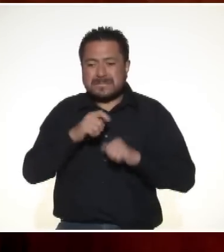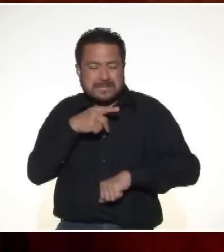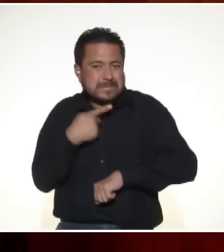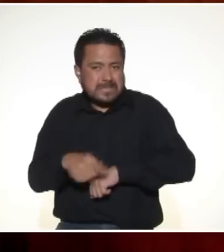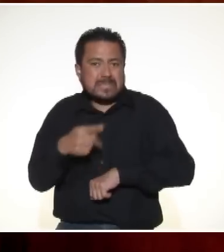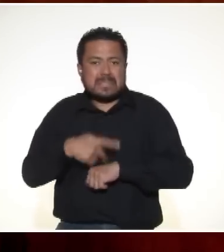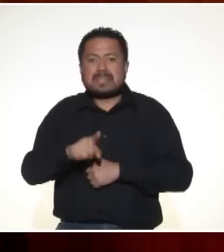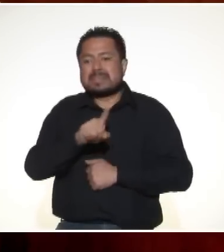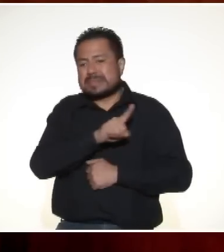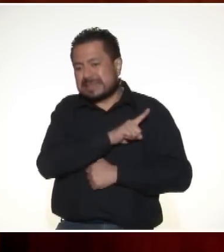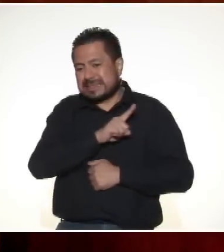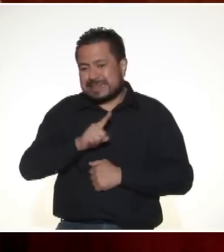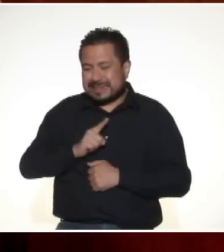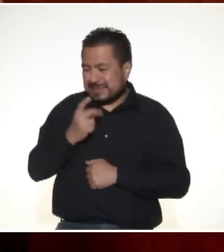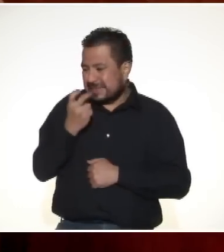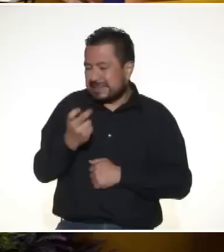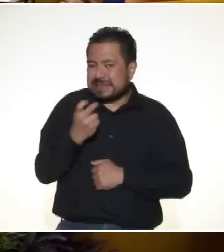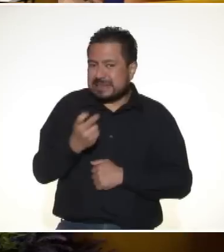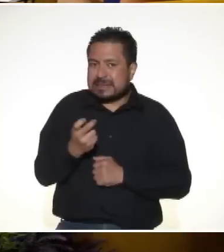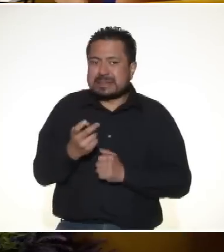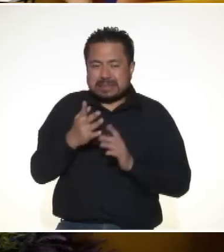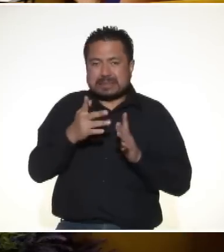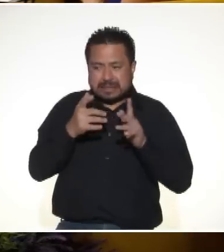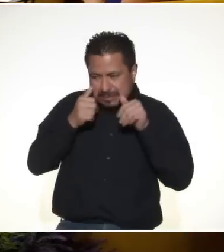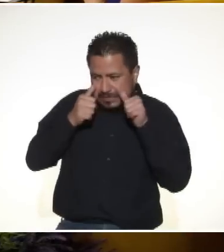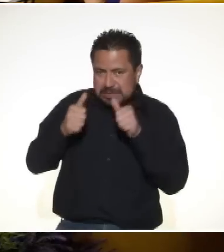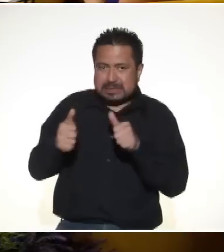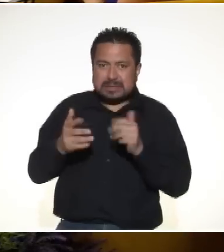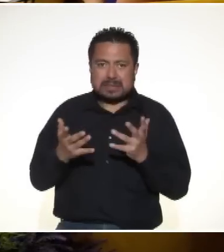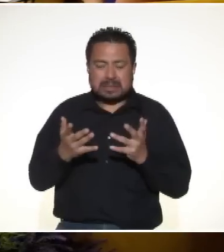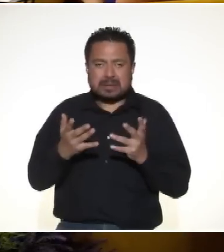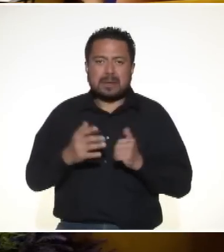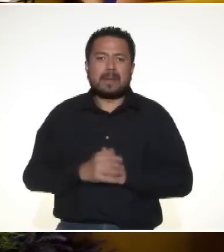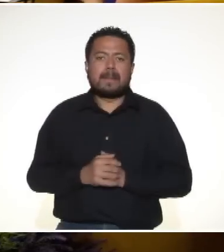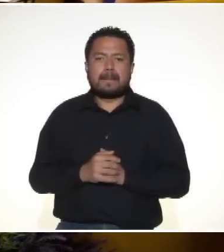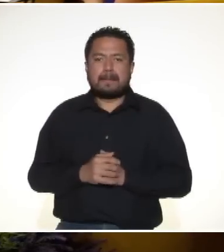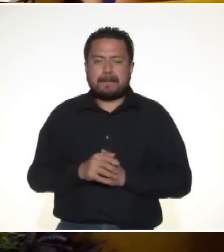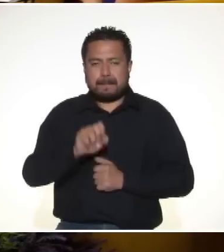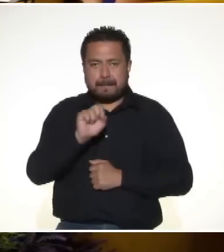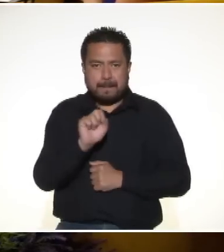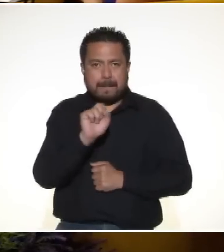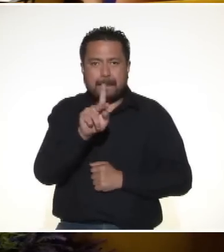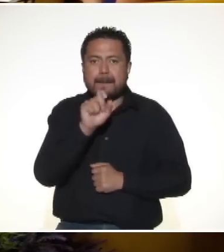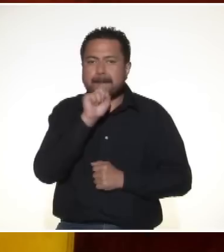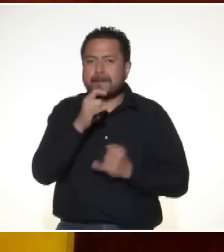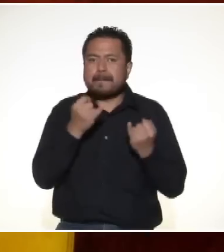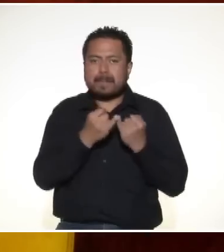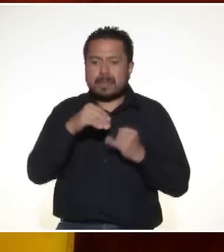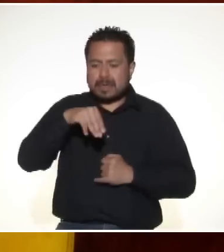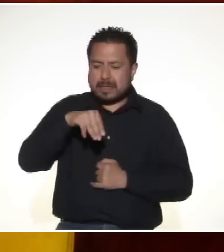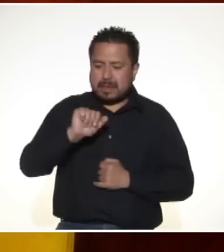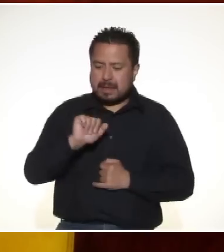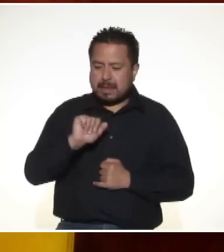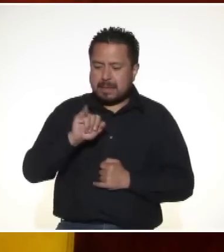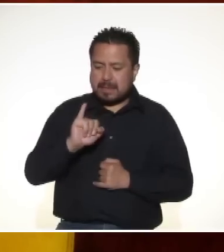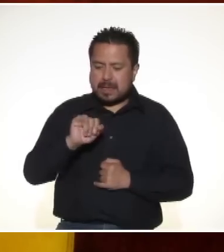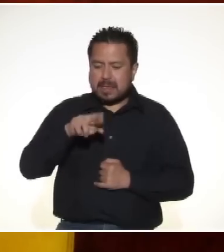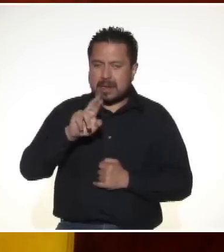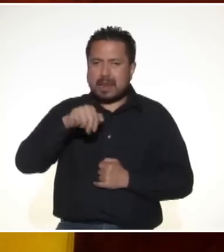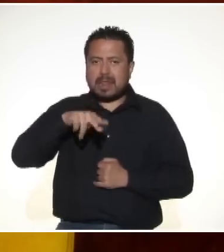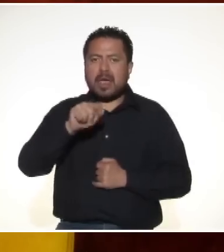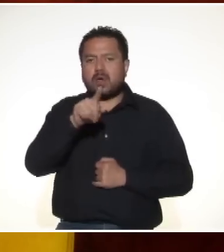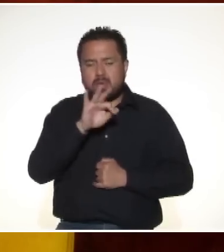también tomar eso, tomar eso muy en cuenta en los cenotes. Ok, también Mirna preguntaba si podrían darle